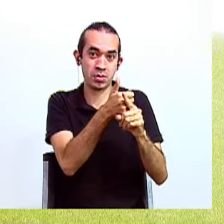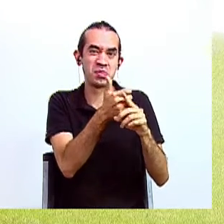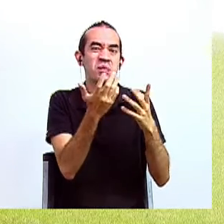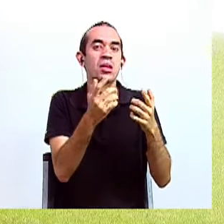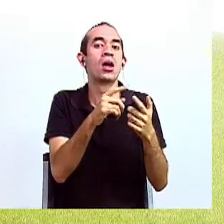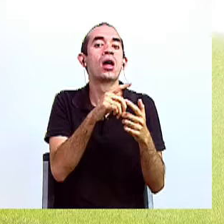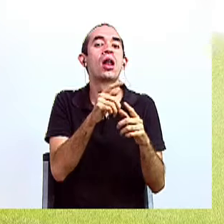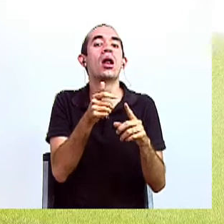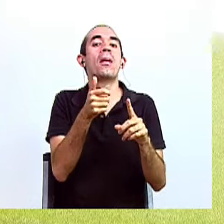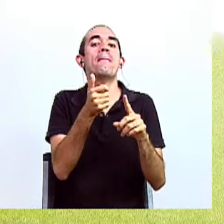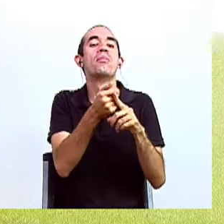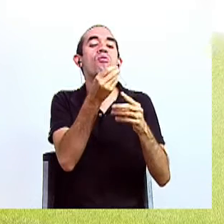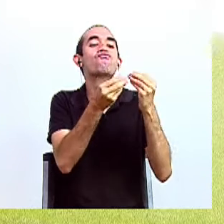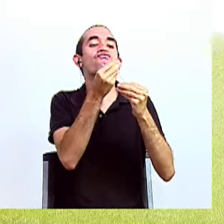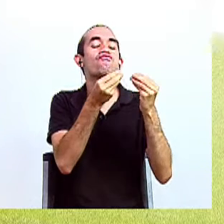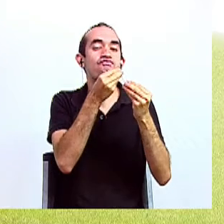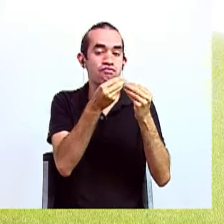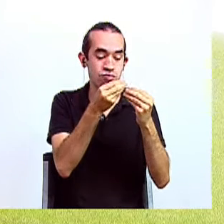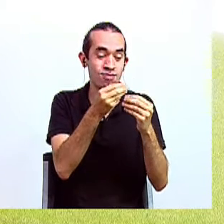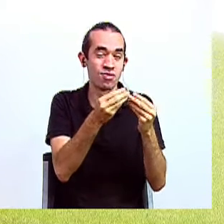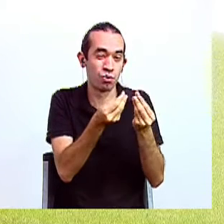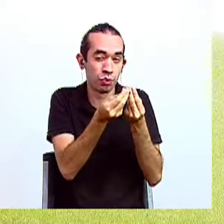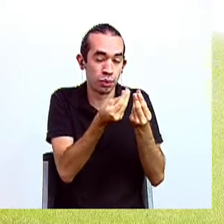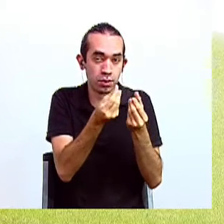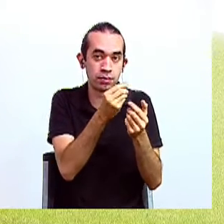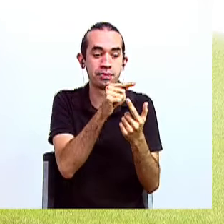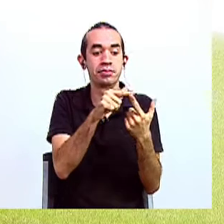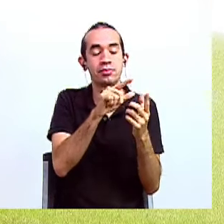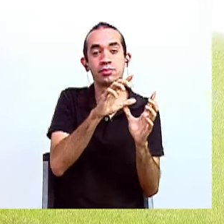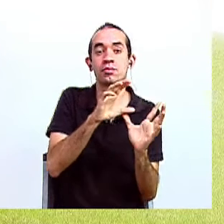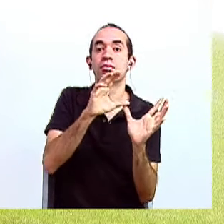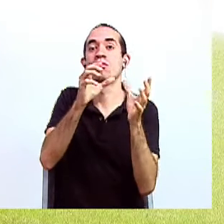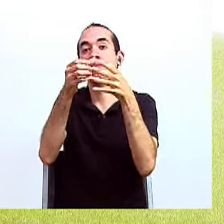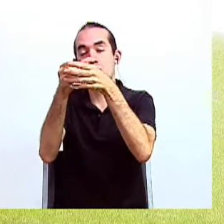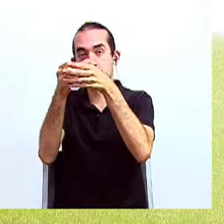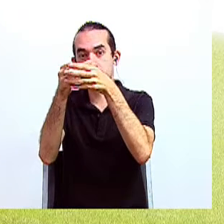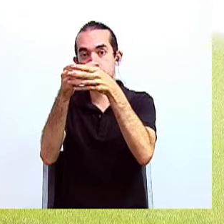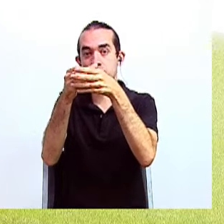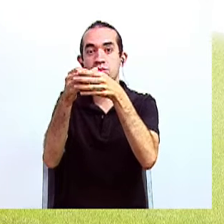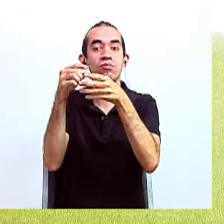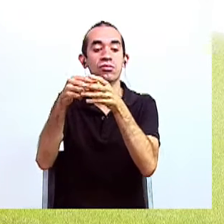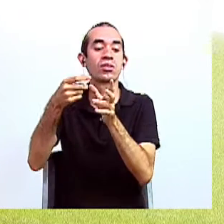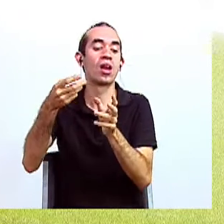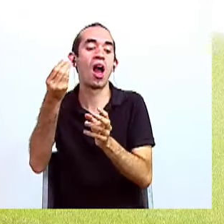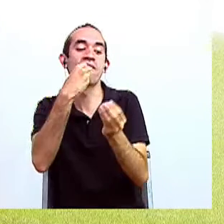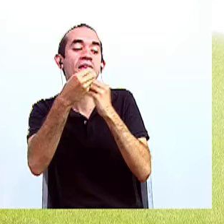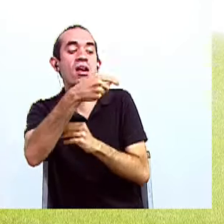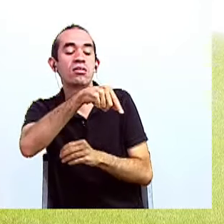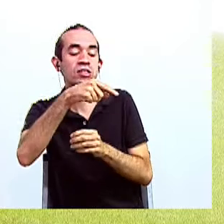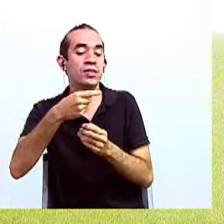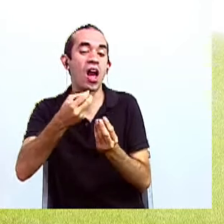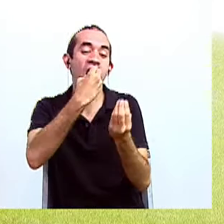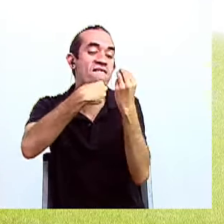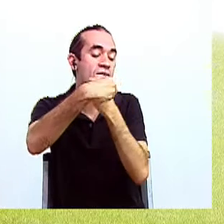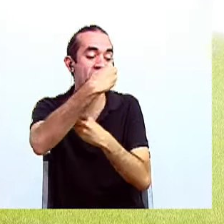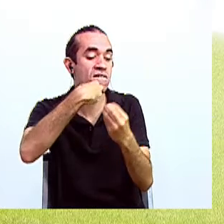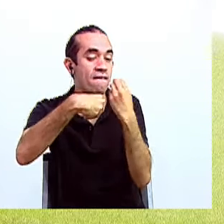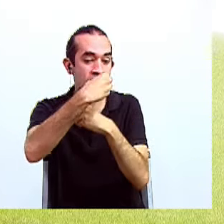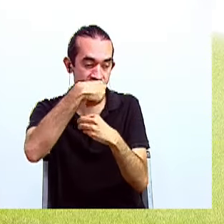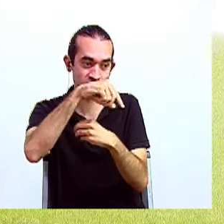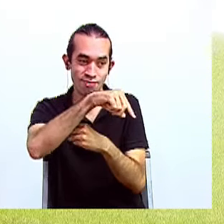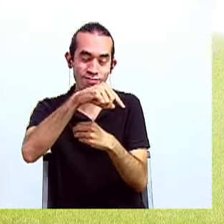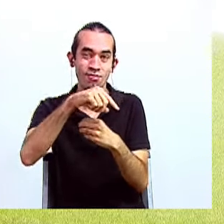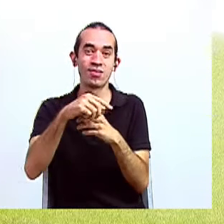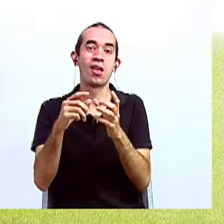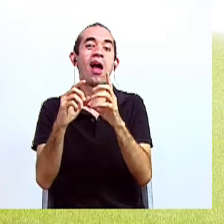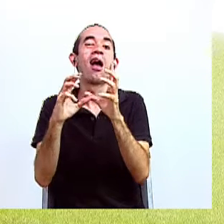seres autótrofos. El siguiente nivel trófico es el que se alimenta de los productores. A estos organismos